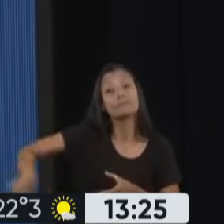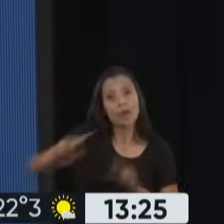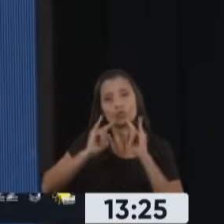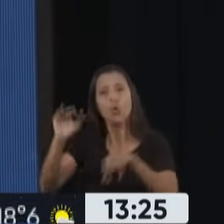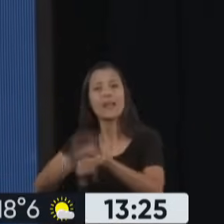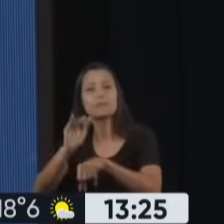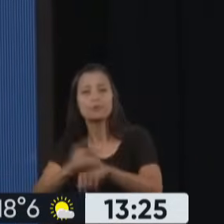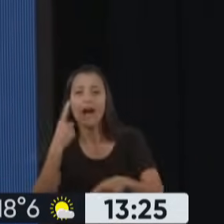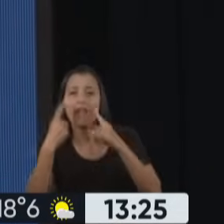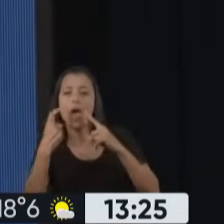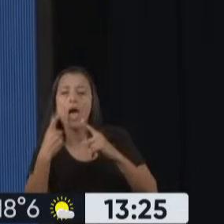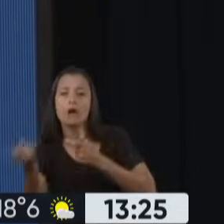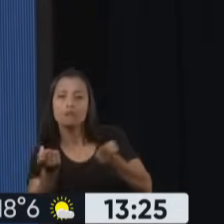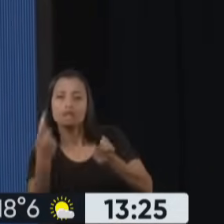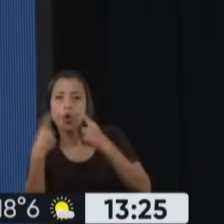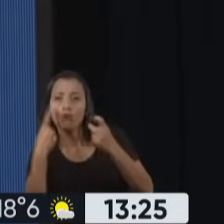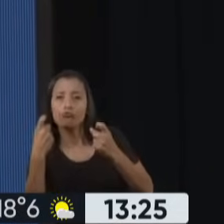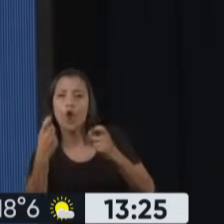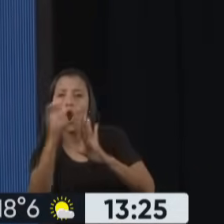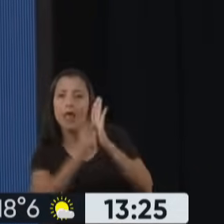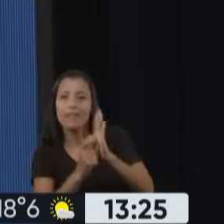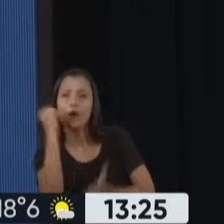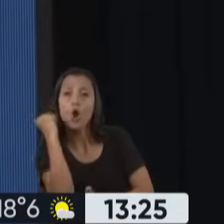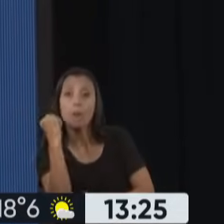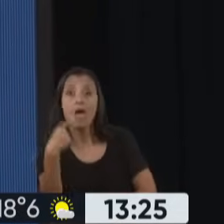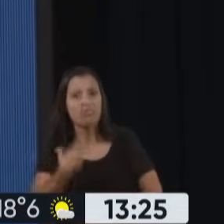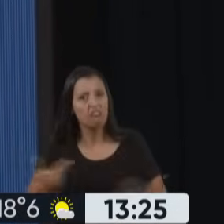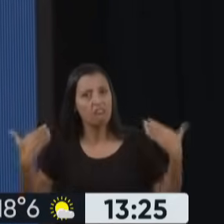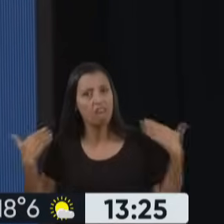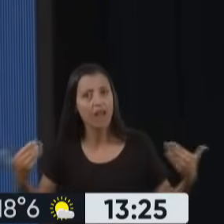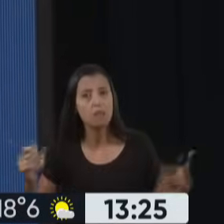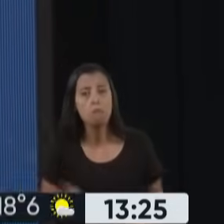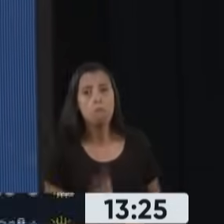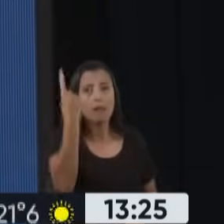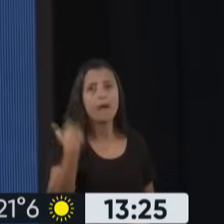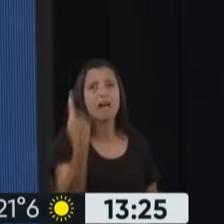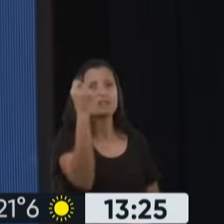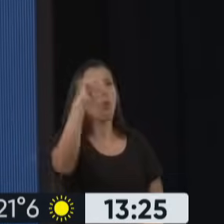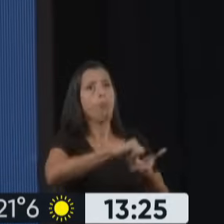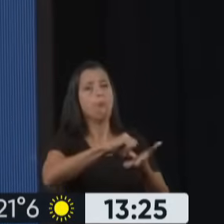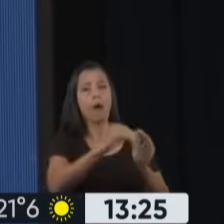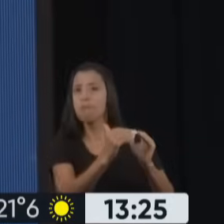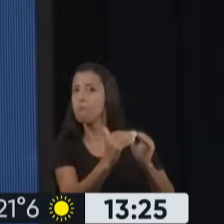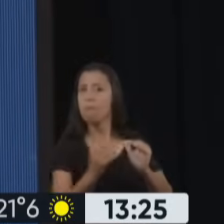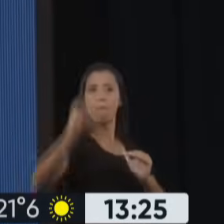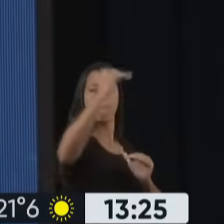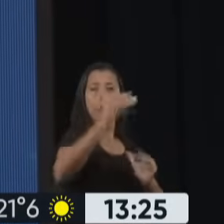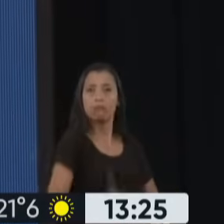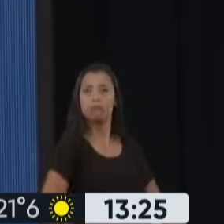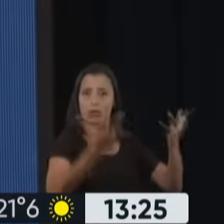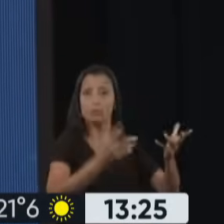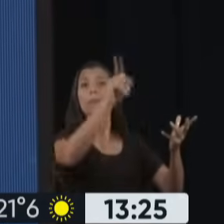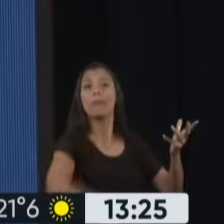a felicitarnos porque nunca un país había hecho un salto tan grande en términos de